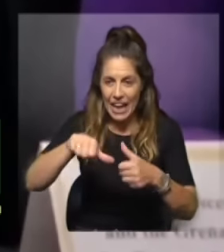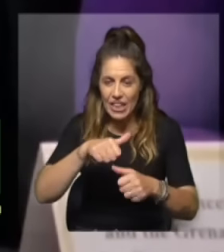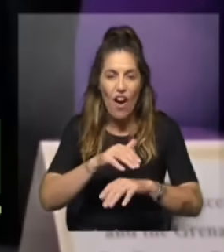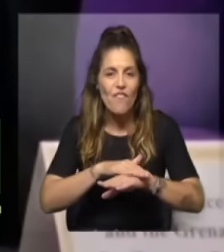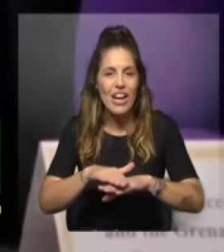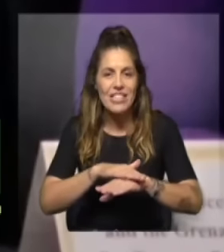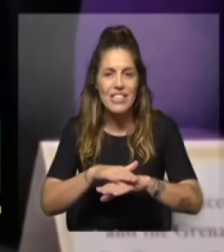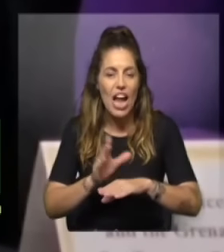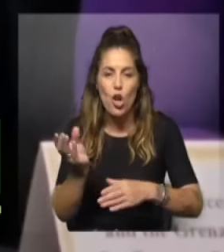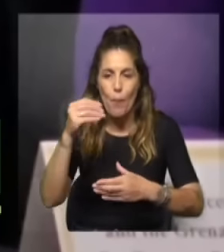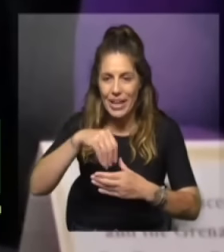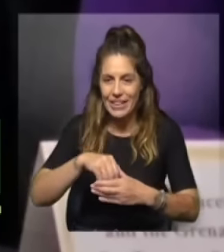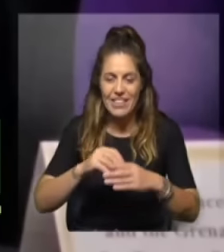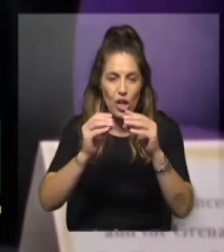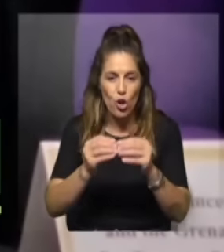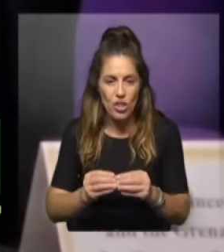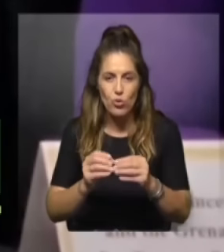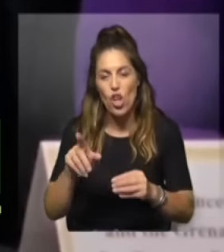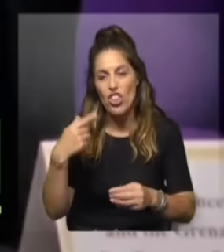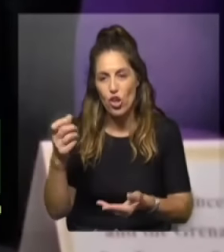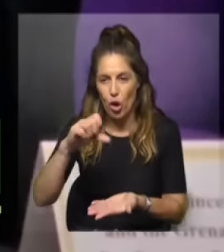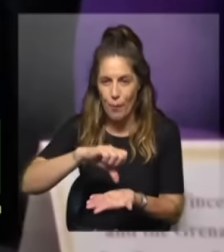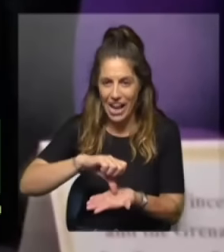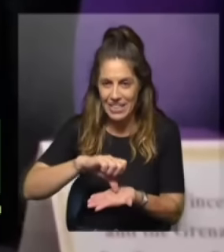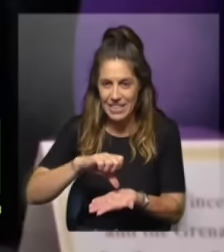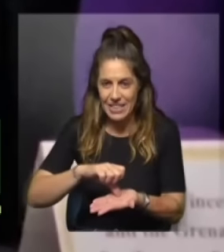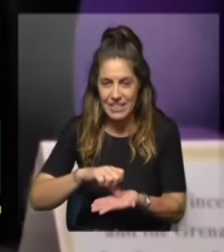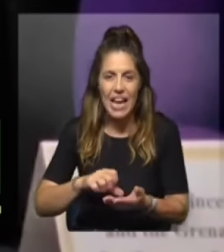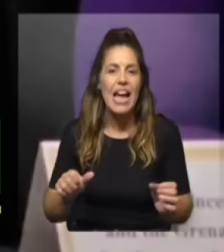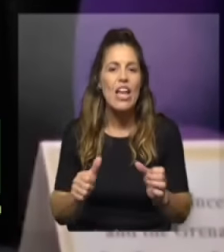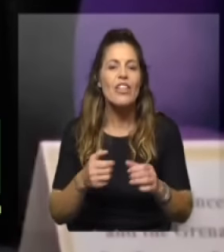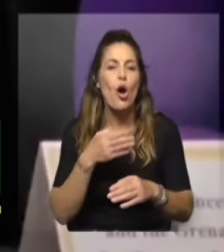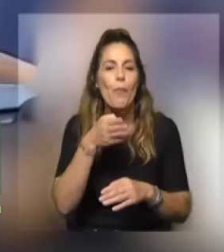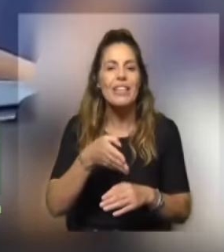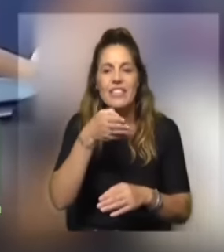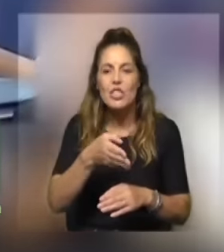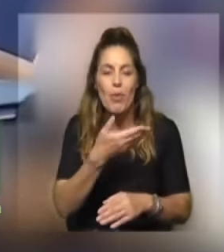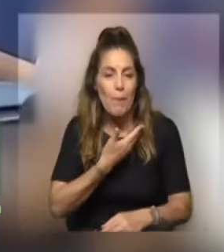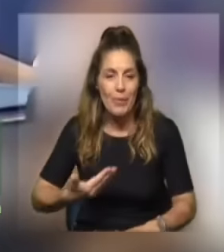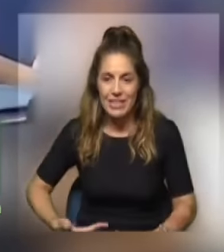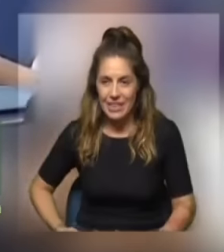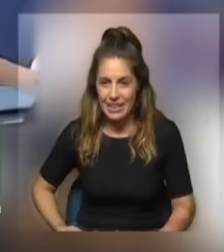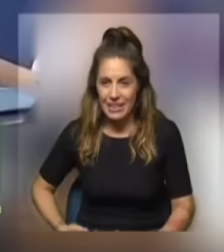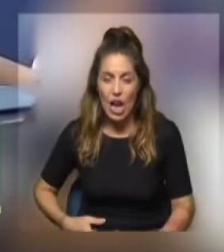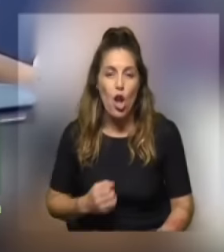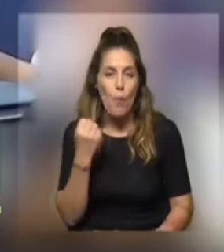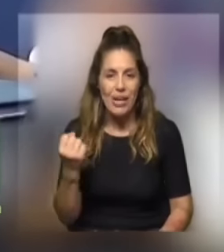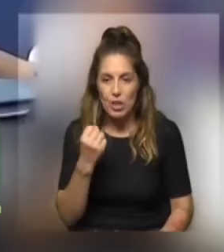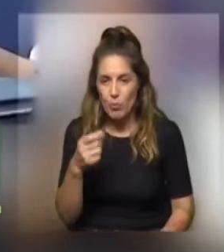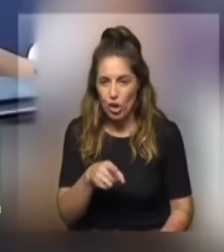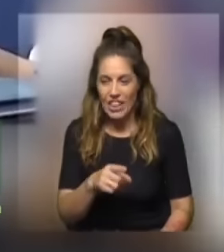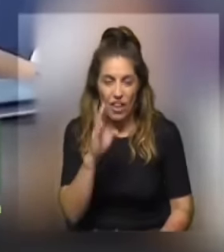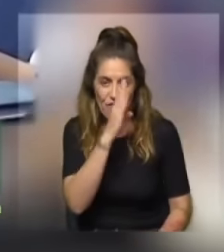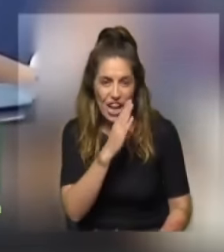en la no injerencia en los asuntos internos de otros países en el evento participan varios presidentes entre los que destacan los mandatarios de